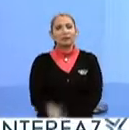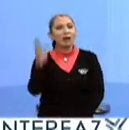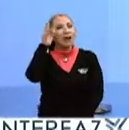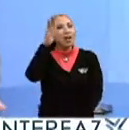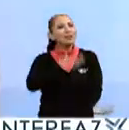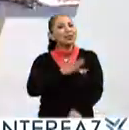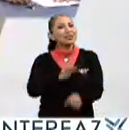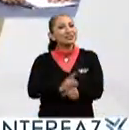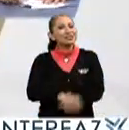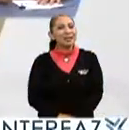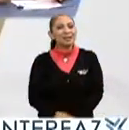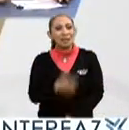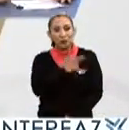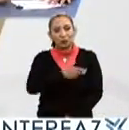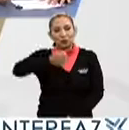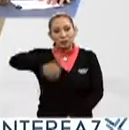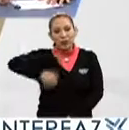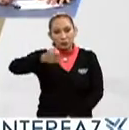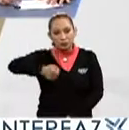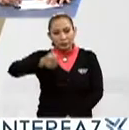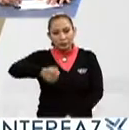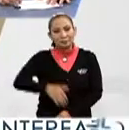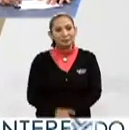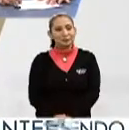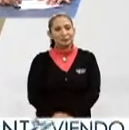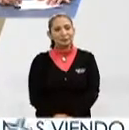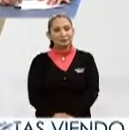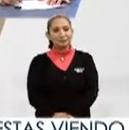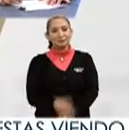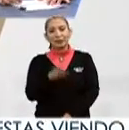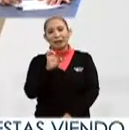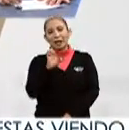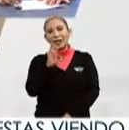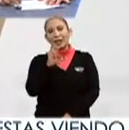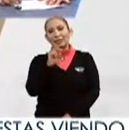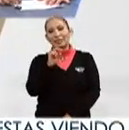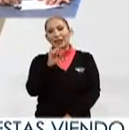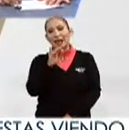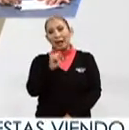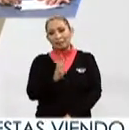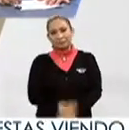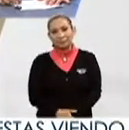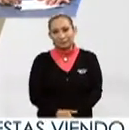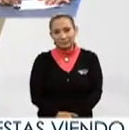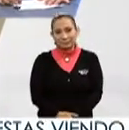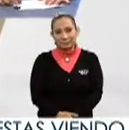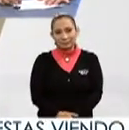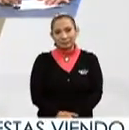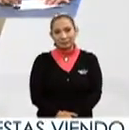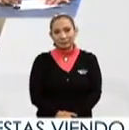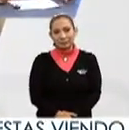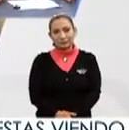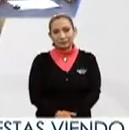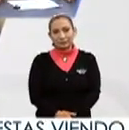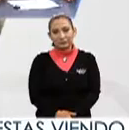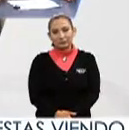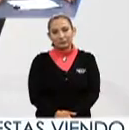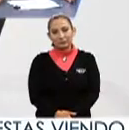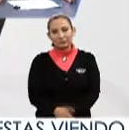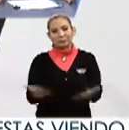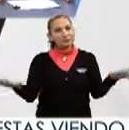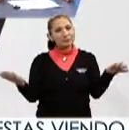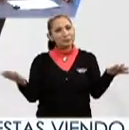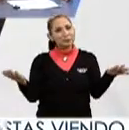Hola, buenos días. Qué gusto saludarte, Heréndira Saraí Jiménez. Pues